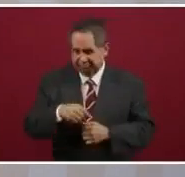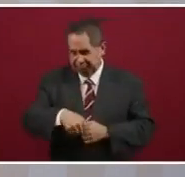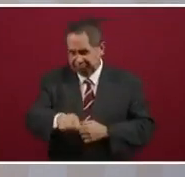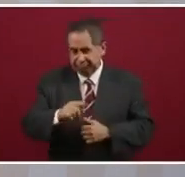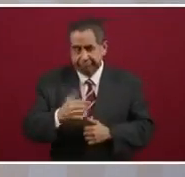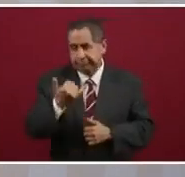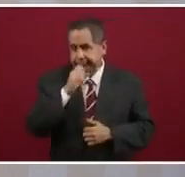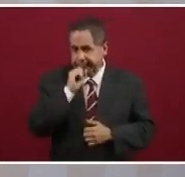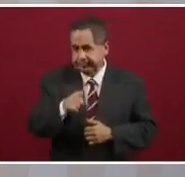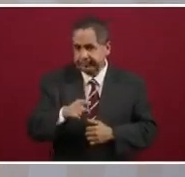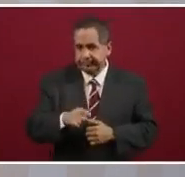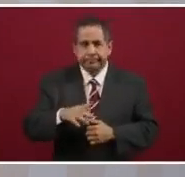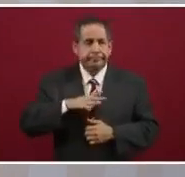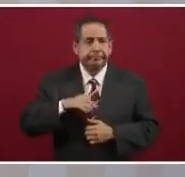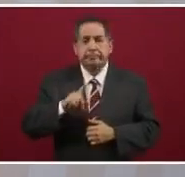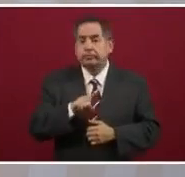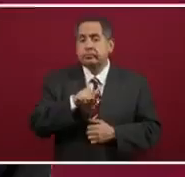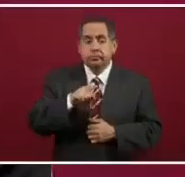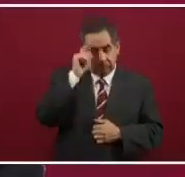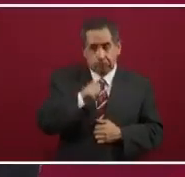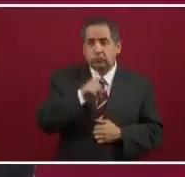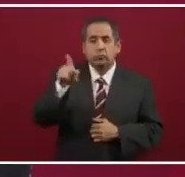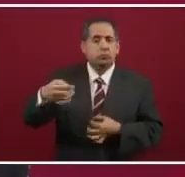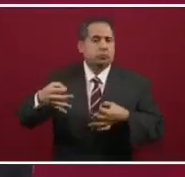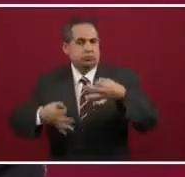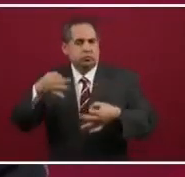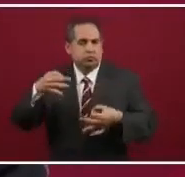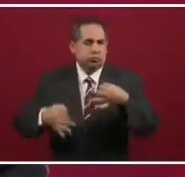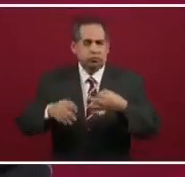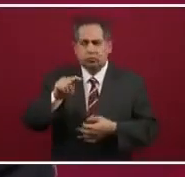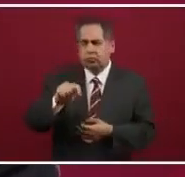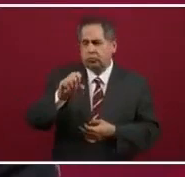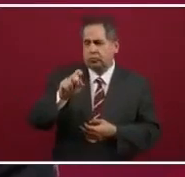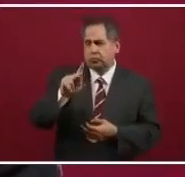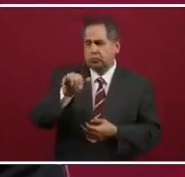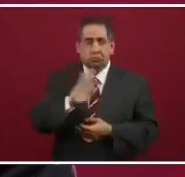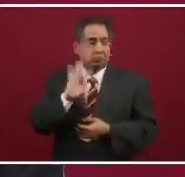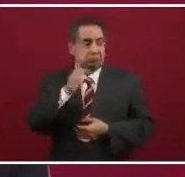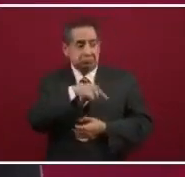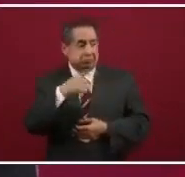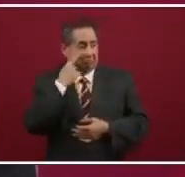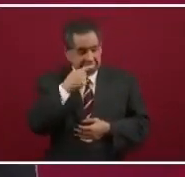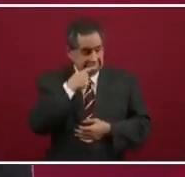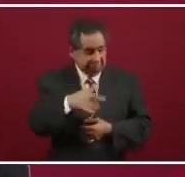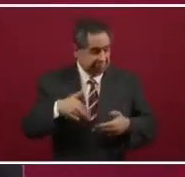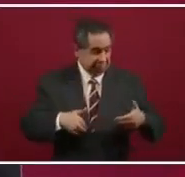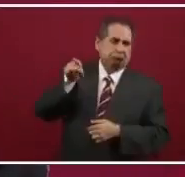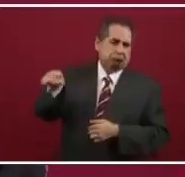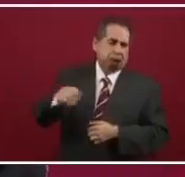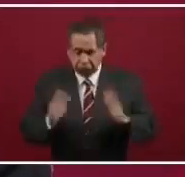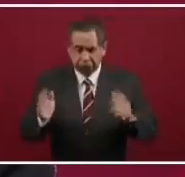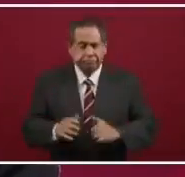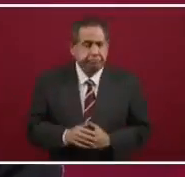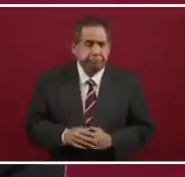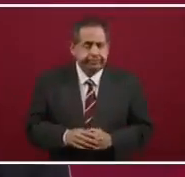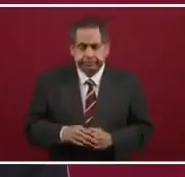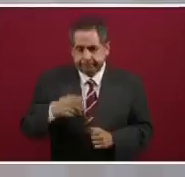también pues los tribunales electorales en el caso de que haya inconformidades, todo lo que ya conocemos,